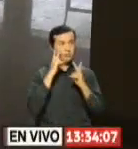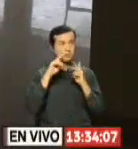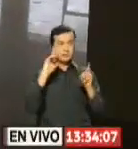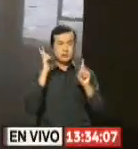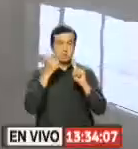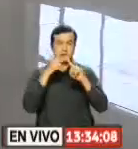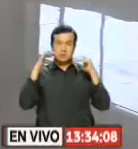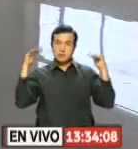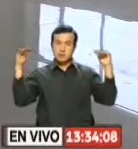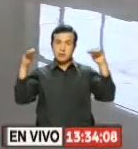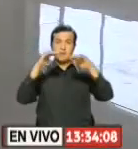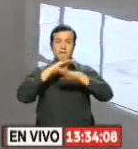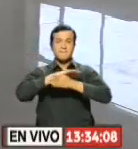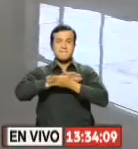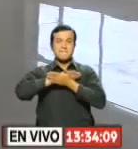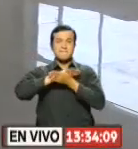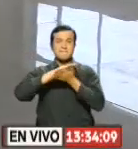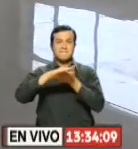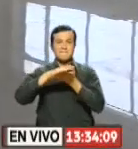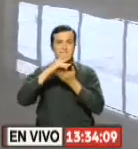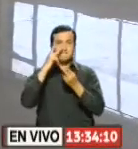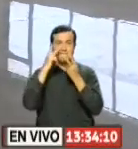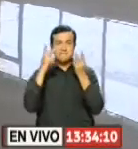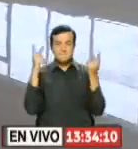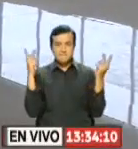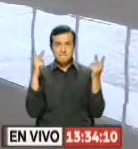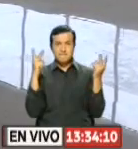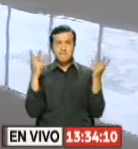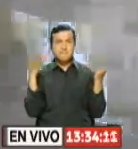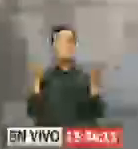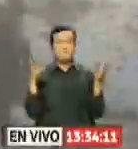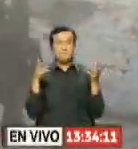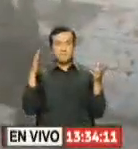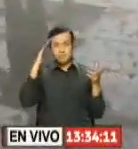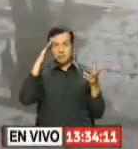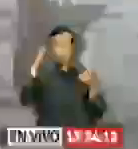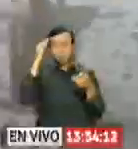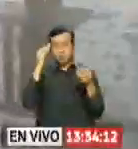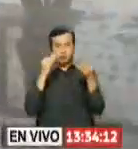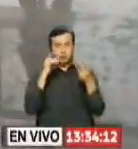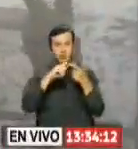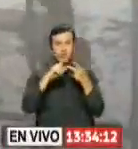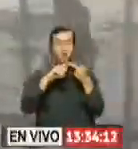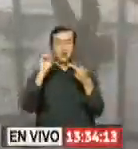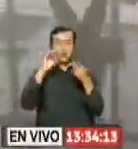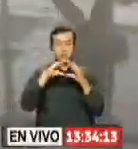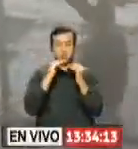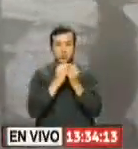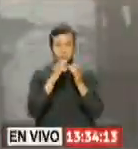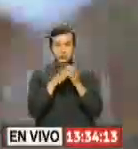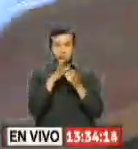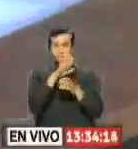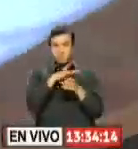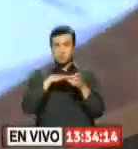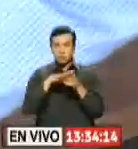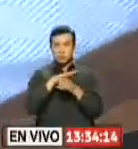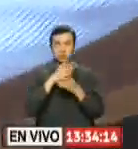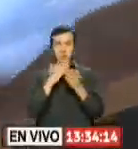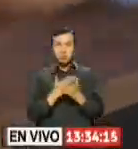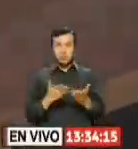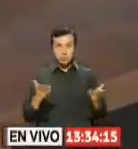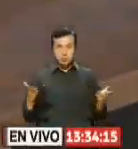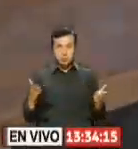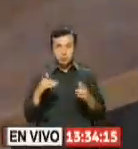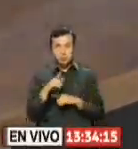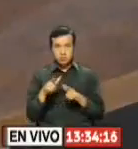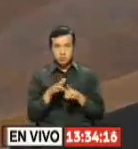tercera planta, vacía. Aquí deben funcionar dependencias como la policía judicial o las comisarías. Solo el mobiliario ocupa